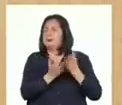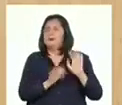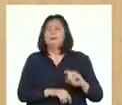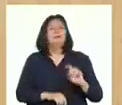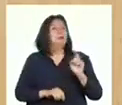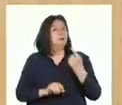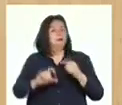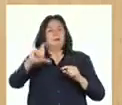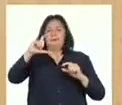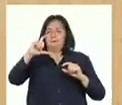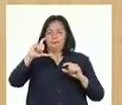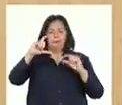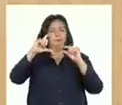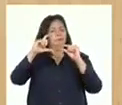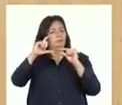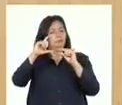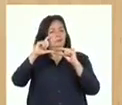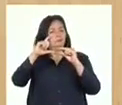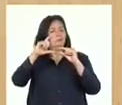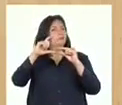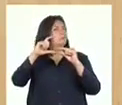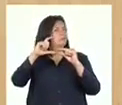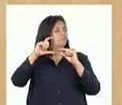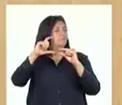Primero colocaremos un cuadradito.